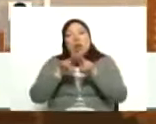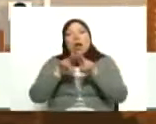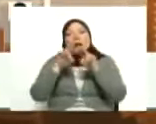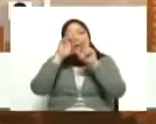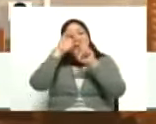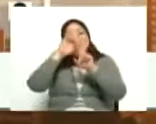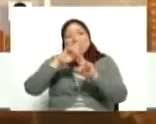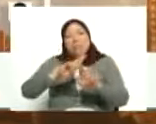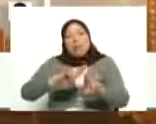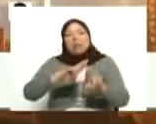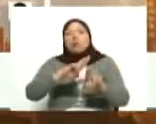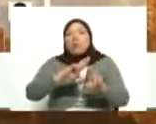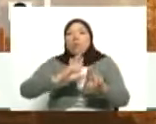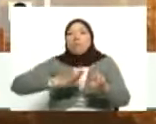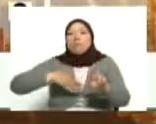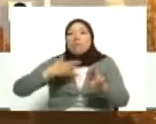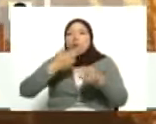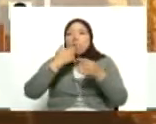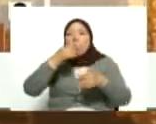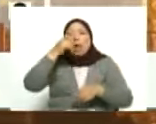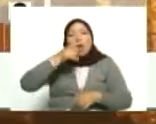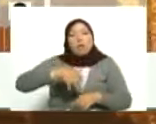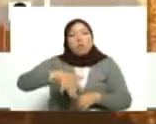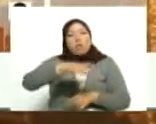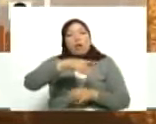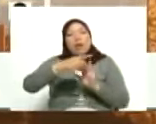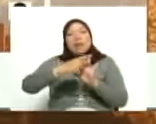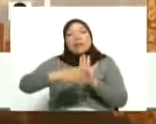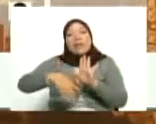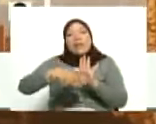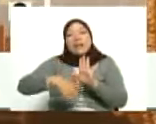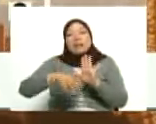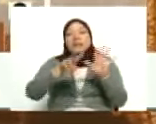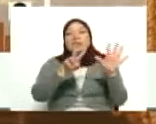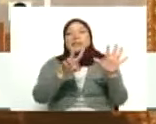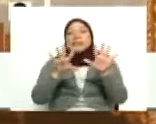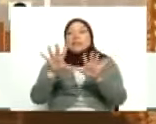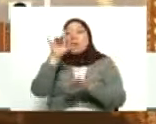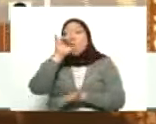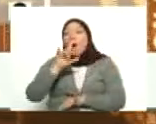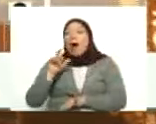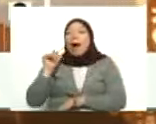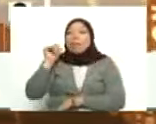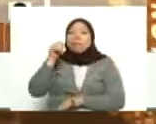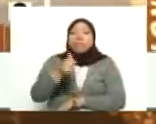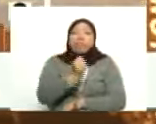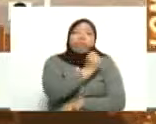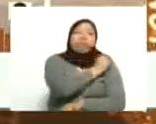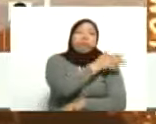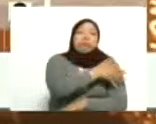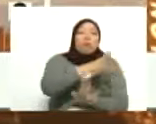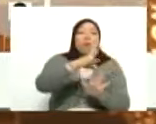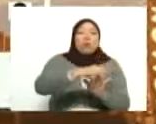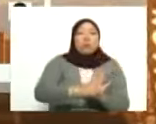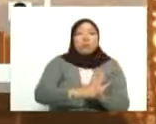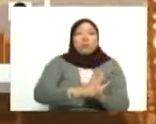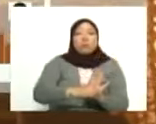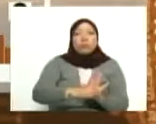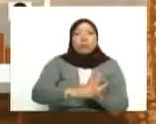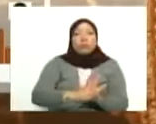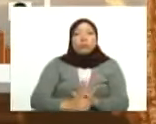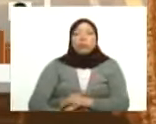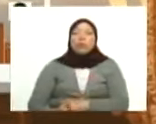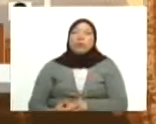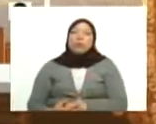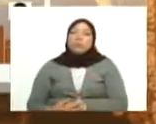respetar y pueda darle al pueblo palestino sus derechos que por más de 75 años han tratado de ser arrebatados. Canciller, otro tema importante